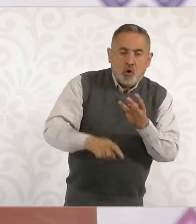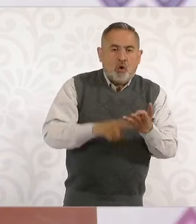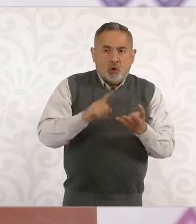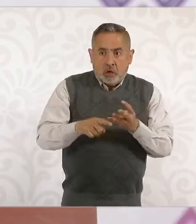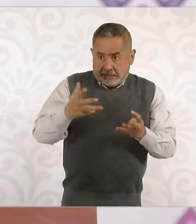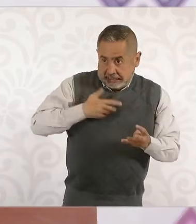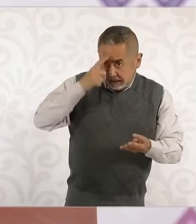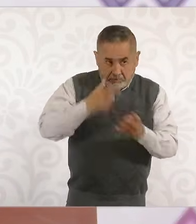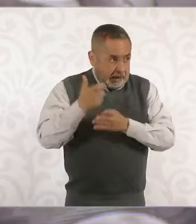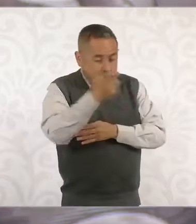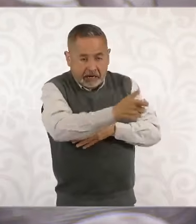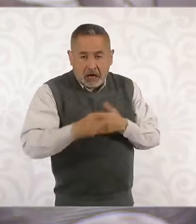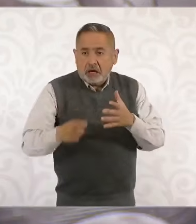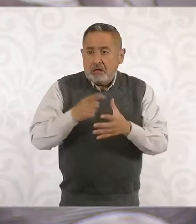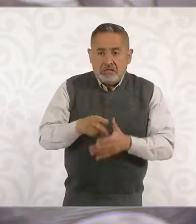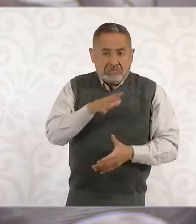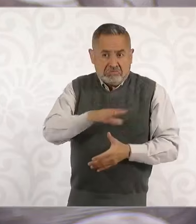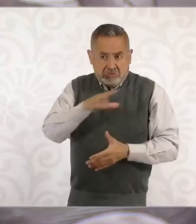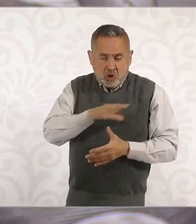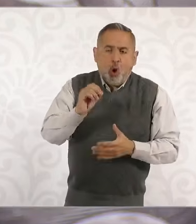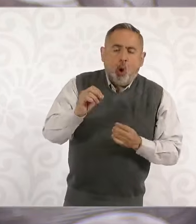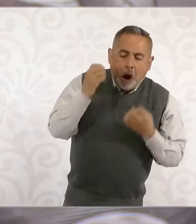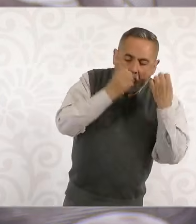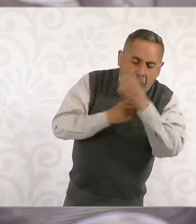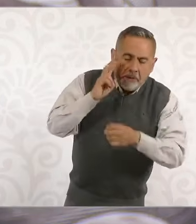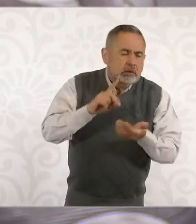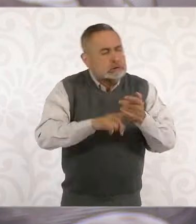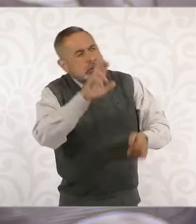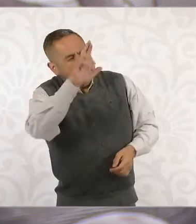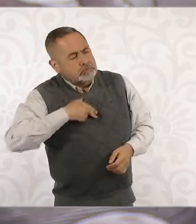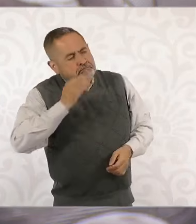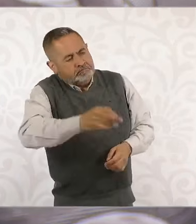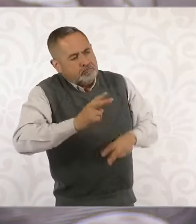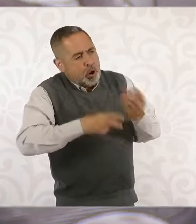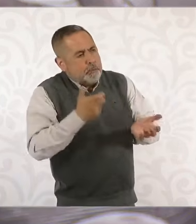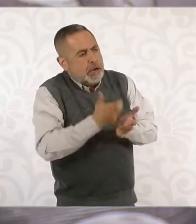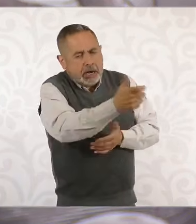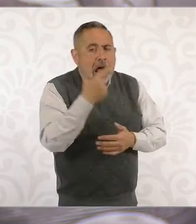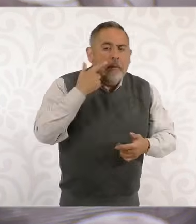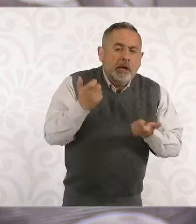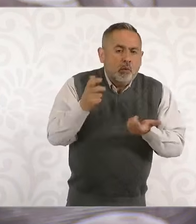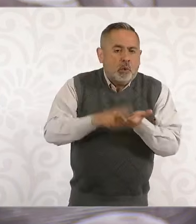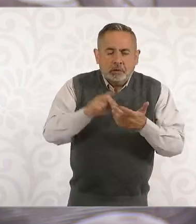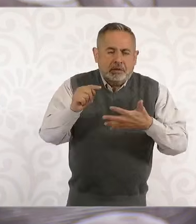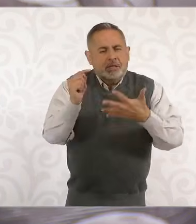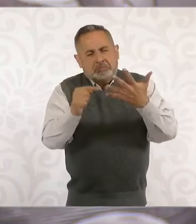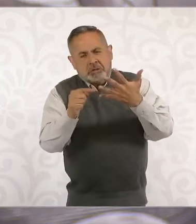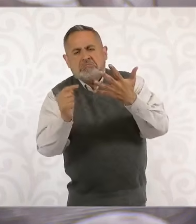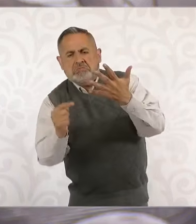infractor, intención o negligencia, es decir, se analiza si hay una intencionalidad, y se analizan otros